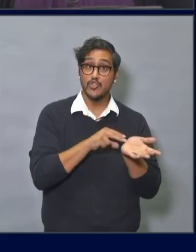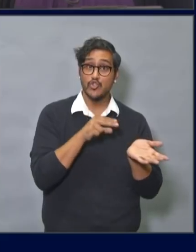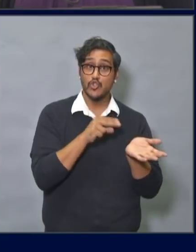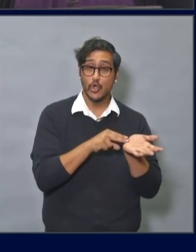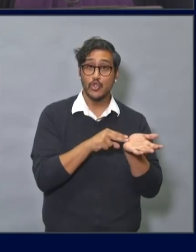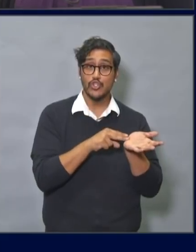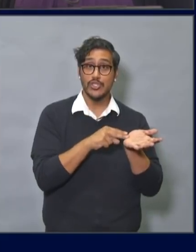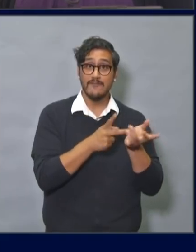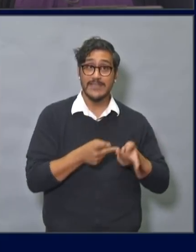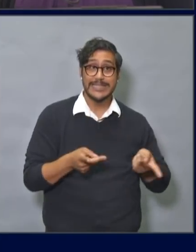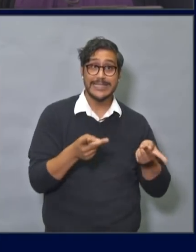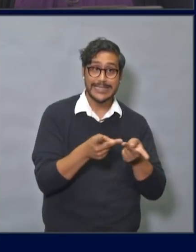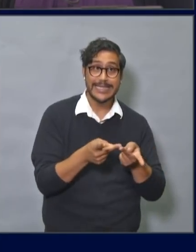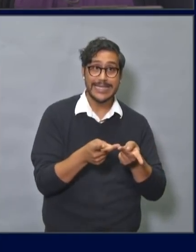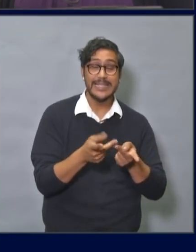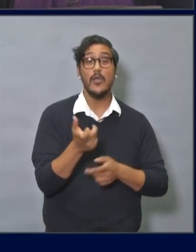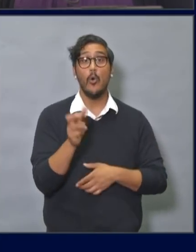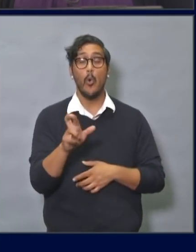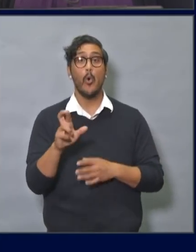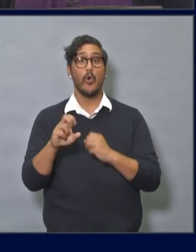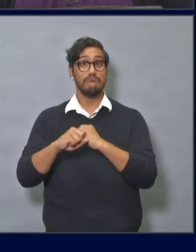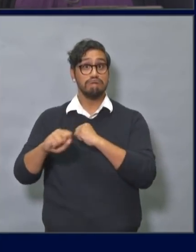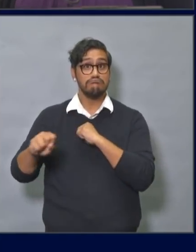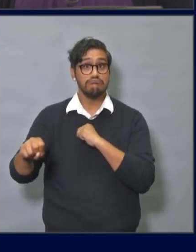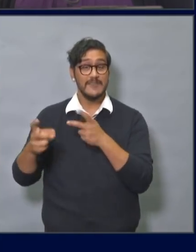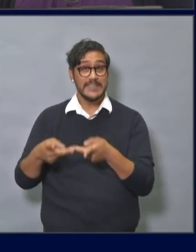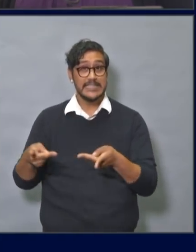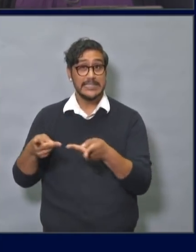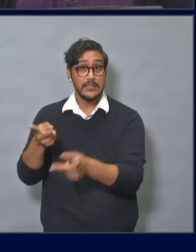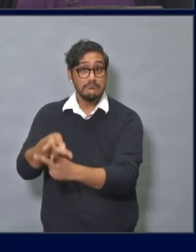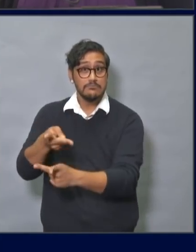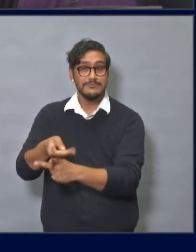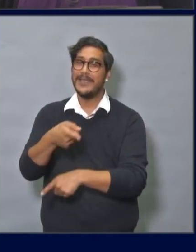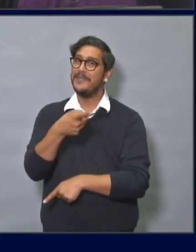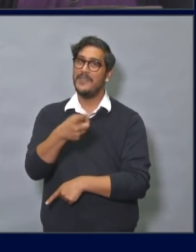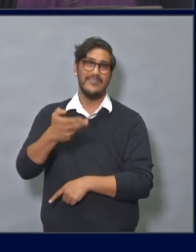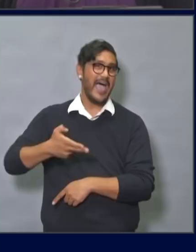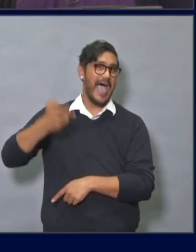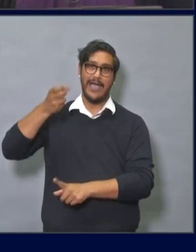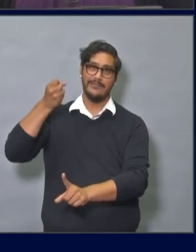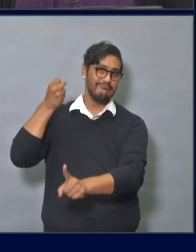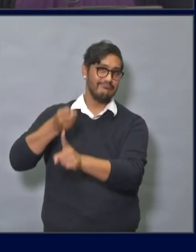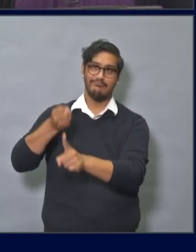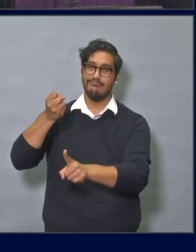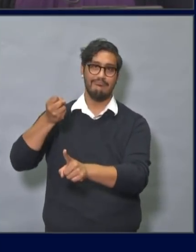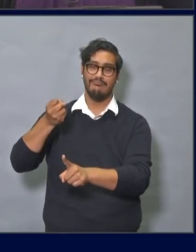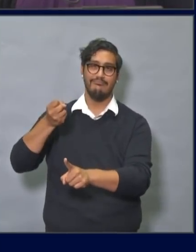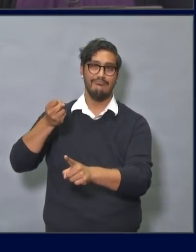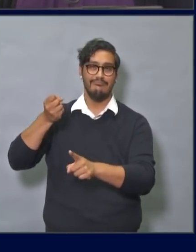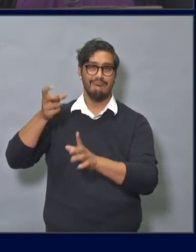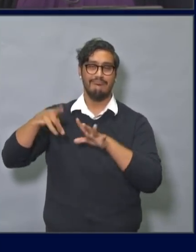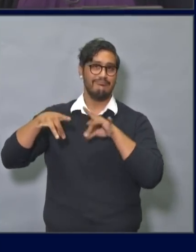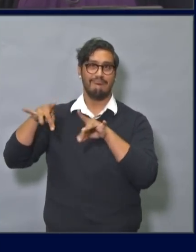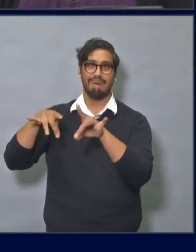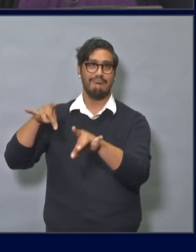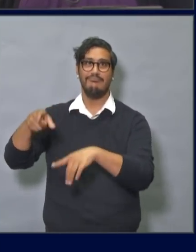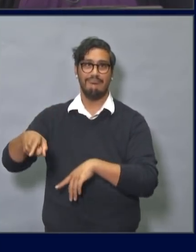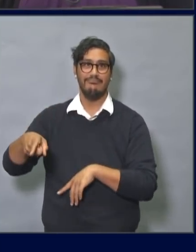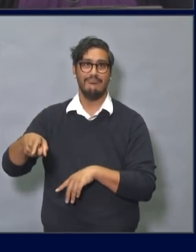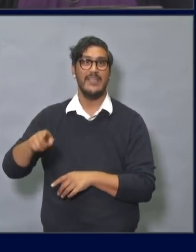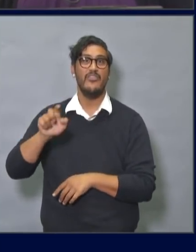en centros de atención a largo plazo continúan representando la mayor proporción de casos, cual es